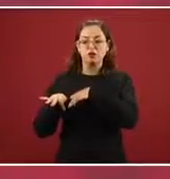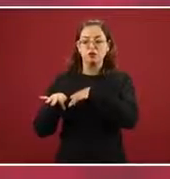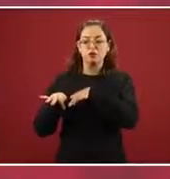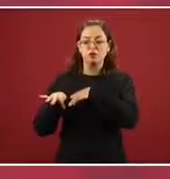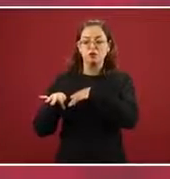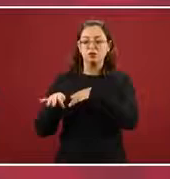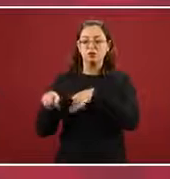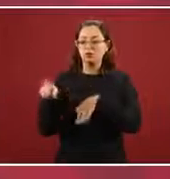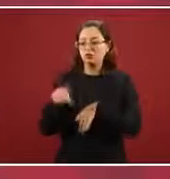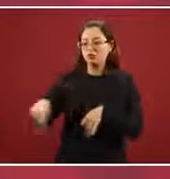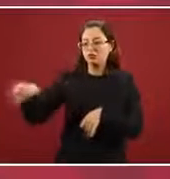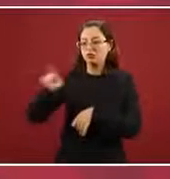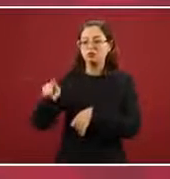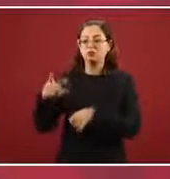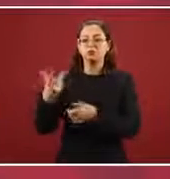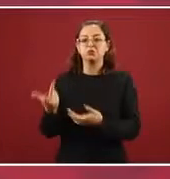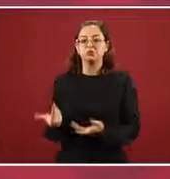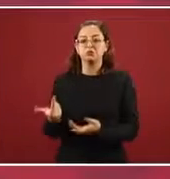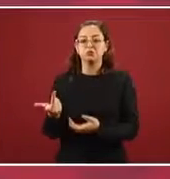en consultorios